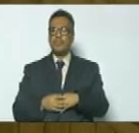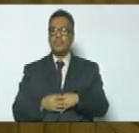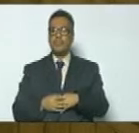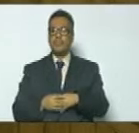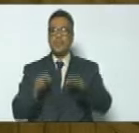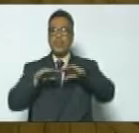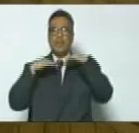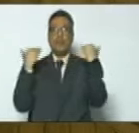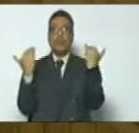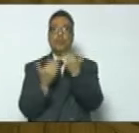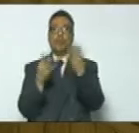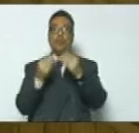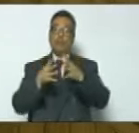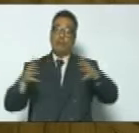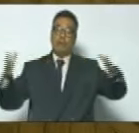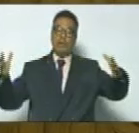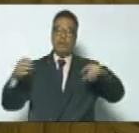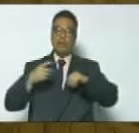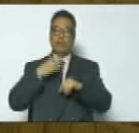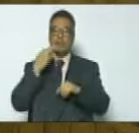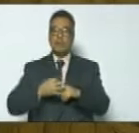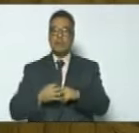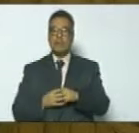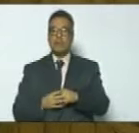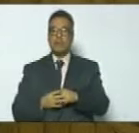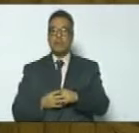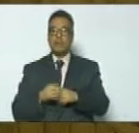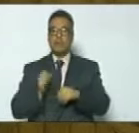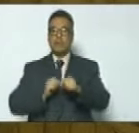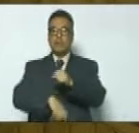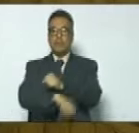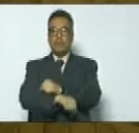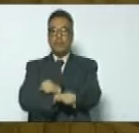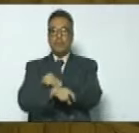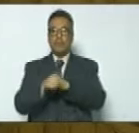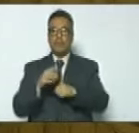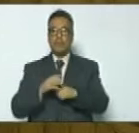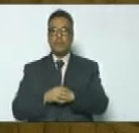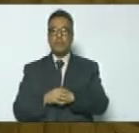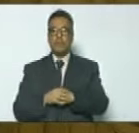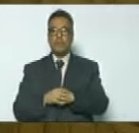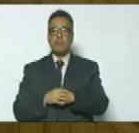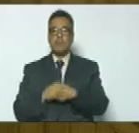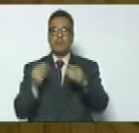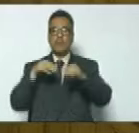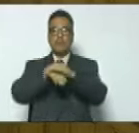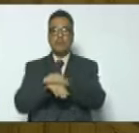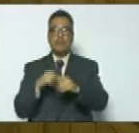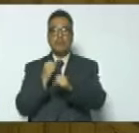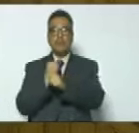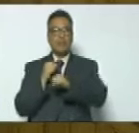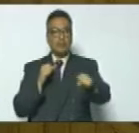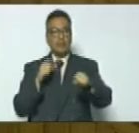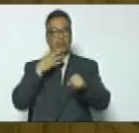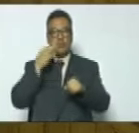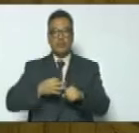un estadio tan grande, tan espectacular? Bueno, el fútbol puede meter gente, pero el béisbol es el